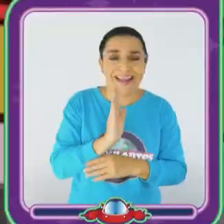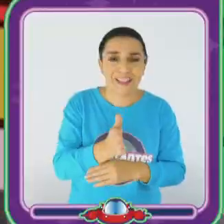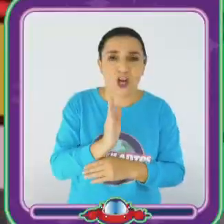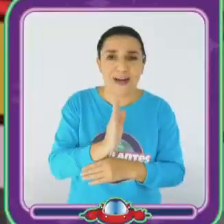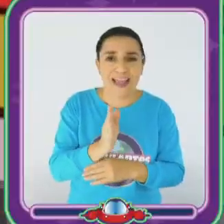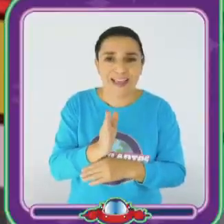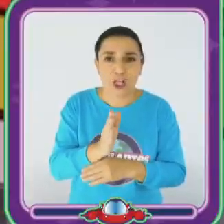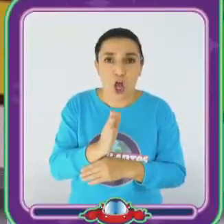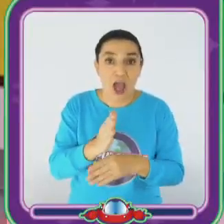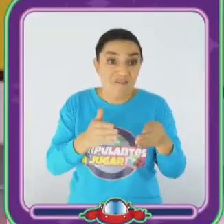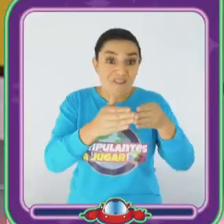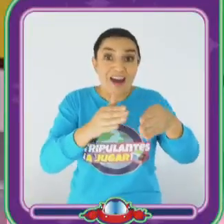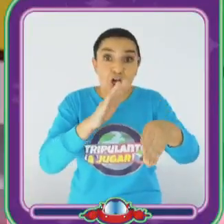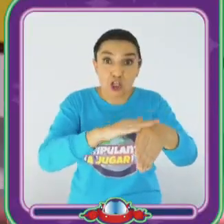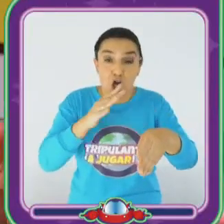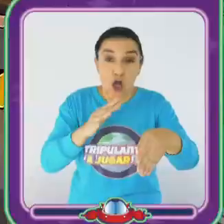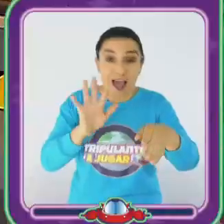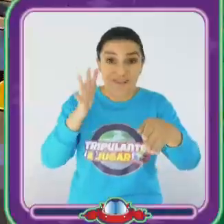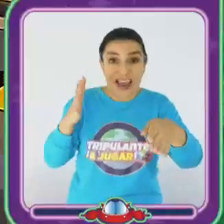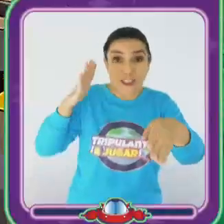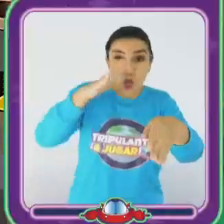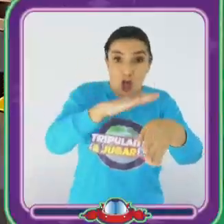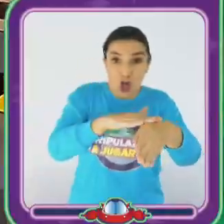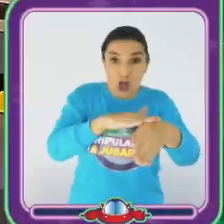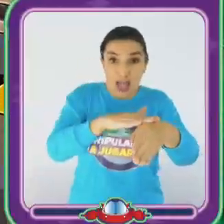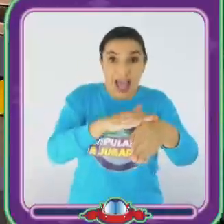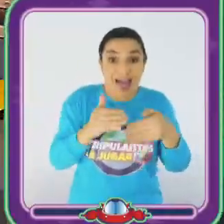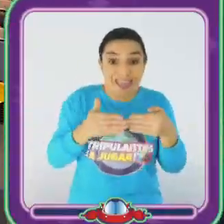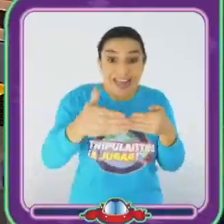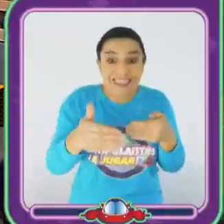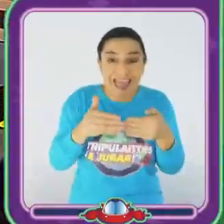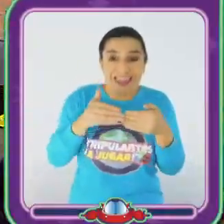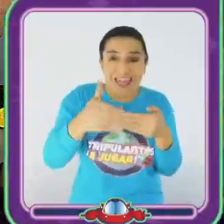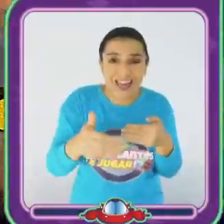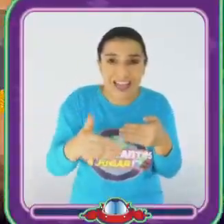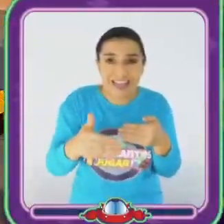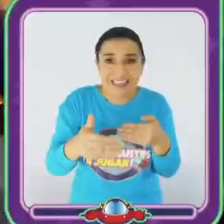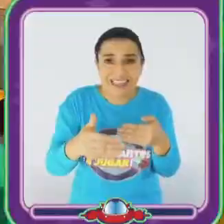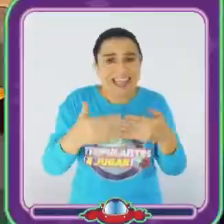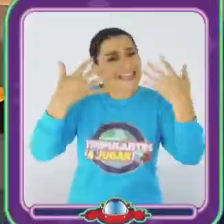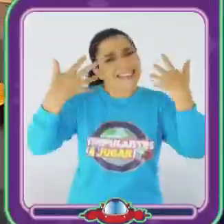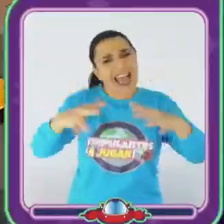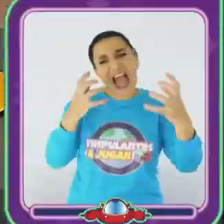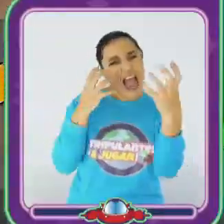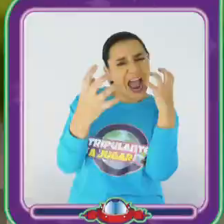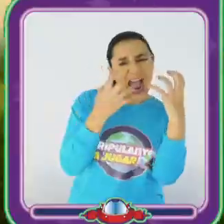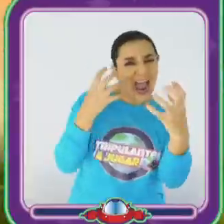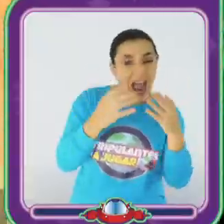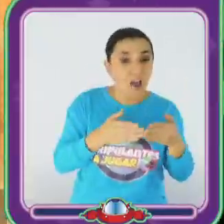recto, recto, toca el barco. Más adelante, más adelante, más adelante, más adelante. ¡Ahí está!